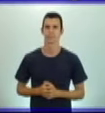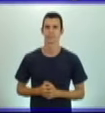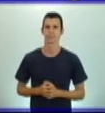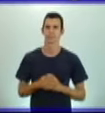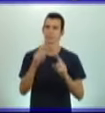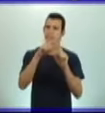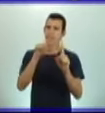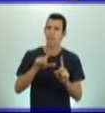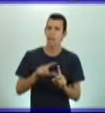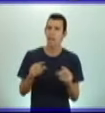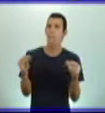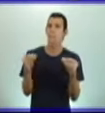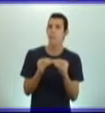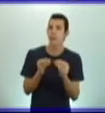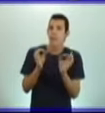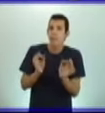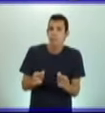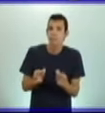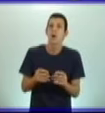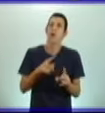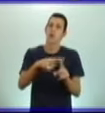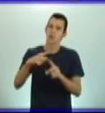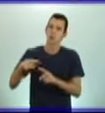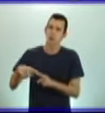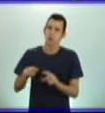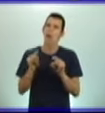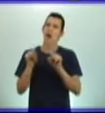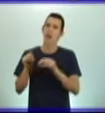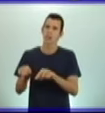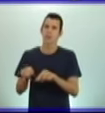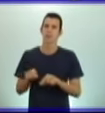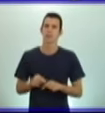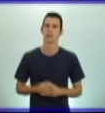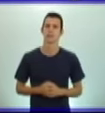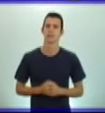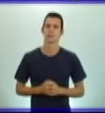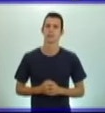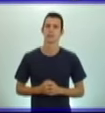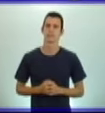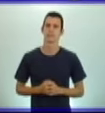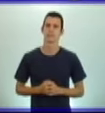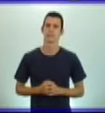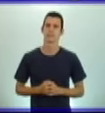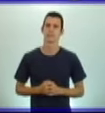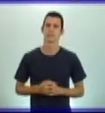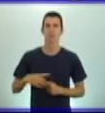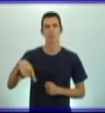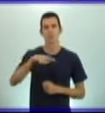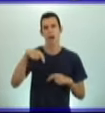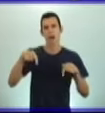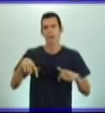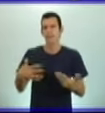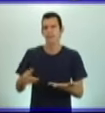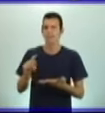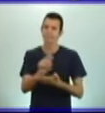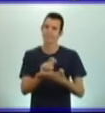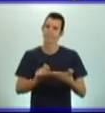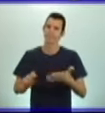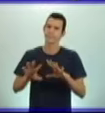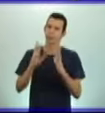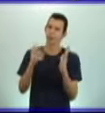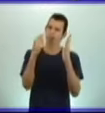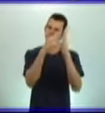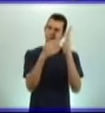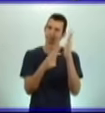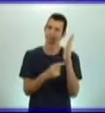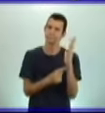en el manual, bueno, recoge todas ellas. Vamos a darle un pequeño tiempo para que ustedes puedan copiar estos aspectos que